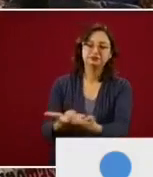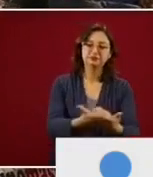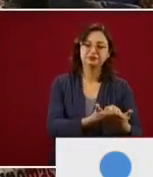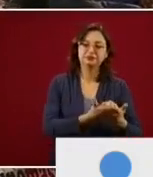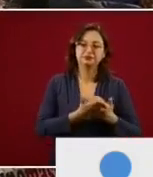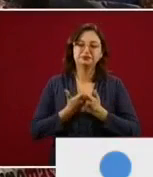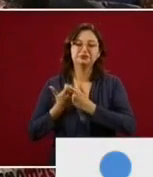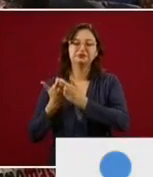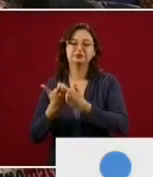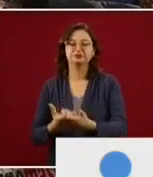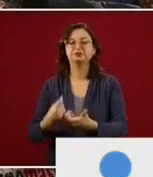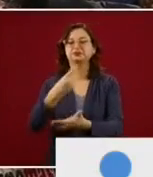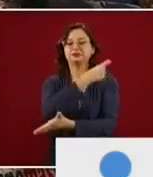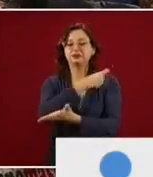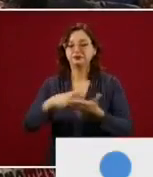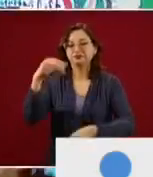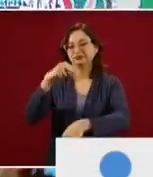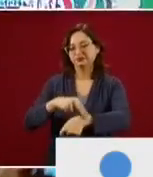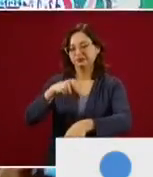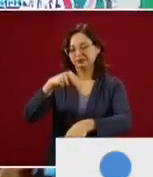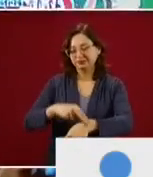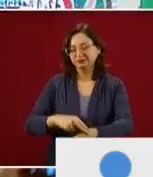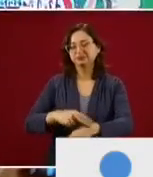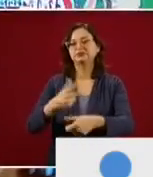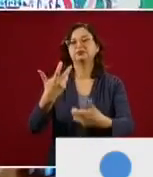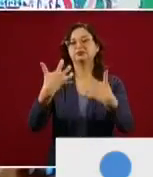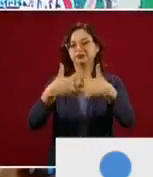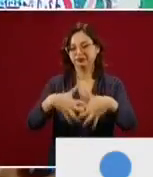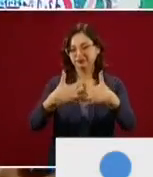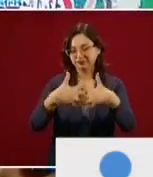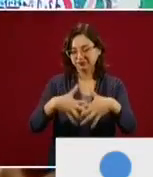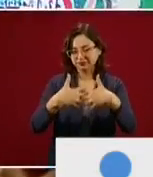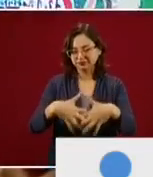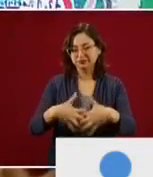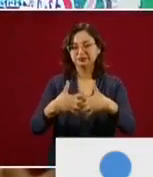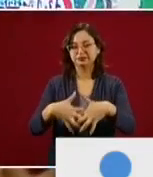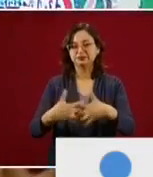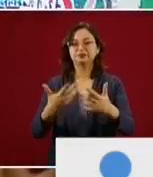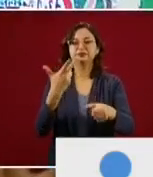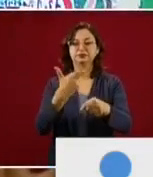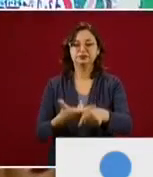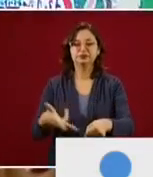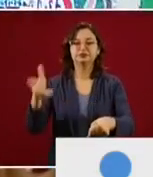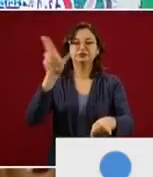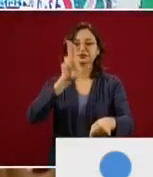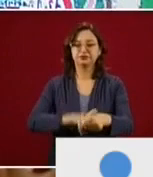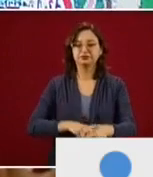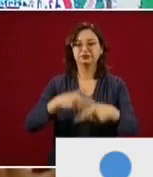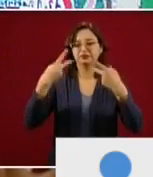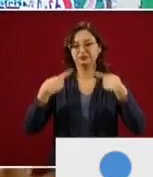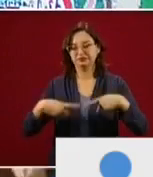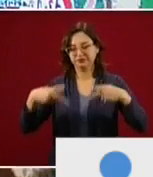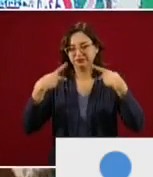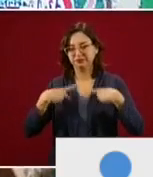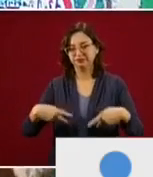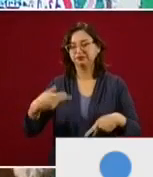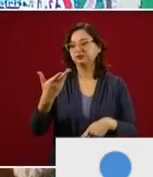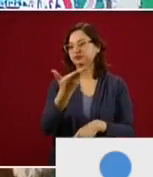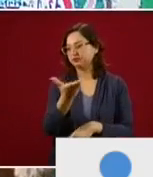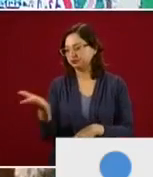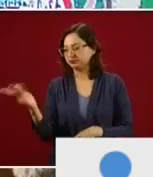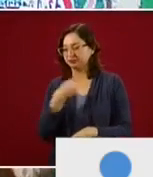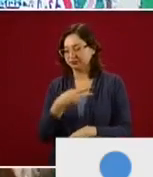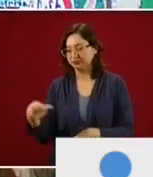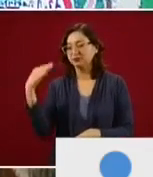15 de febrero de lo contrario se harán los ajustes legales necesarios para organizar la rifa con 6 millones de cachitos